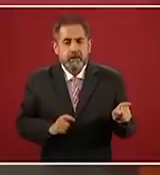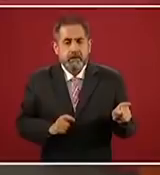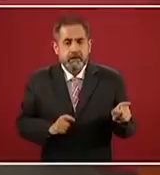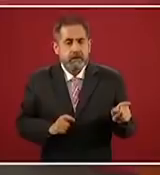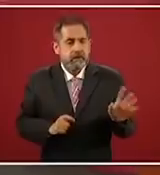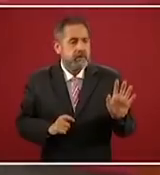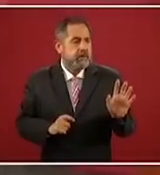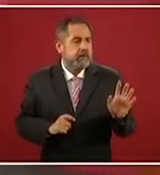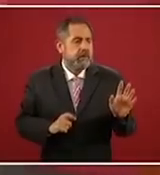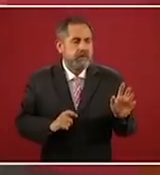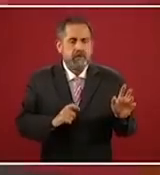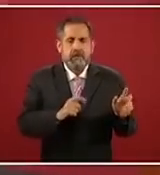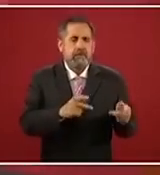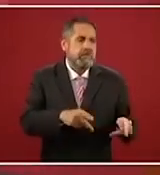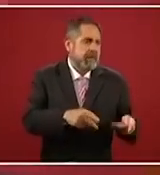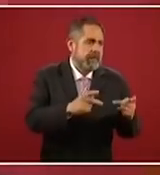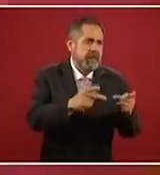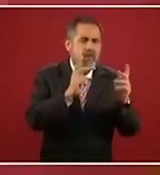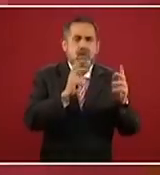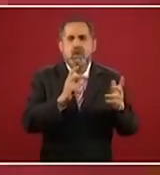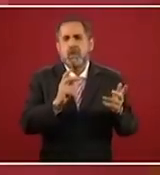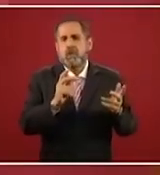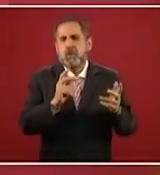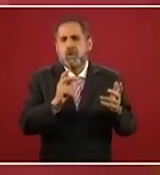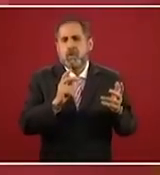sea comerciante,